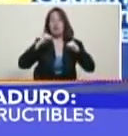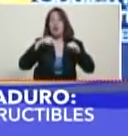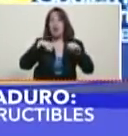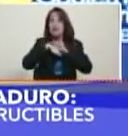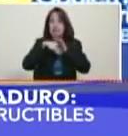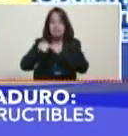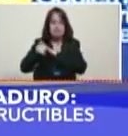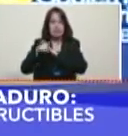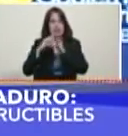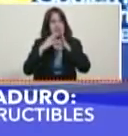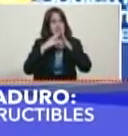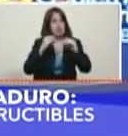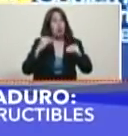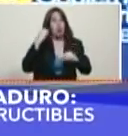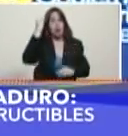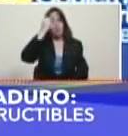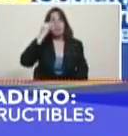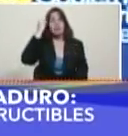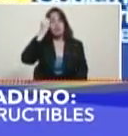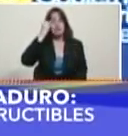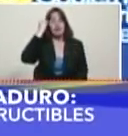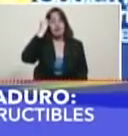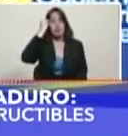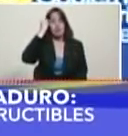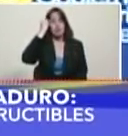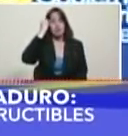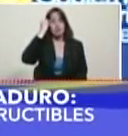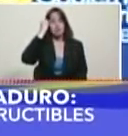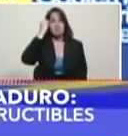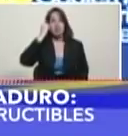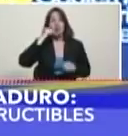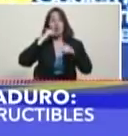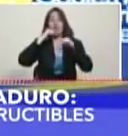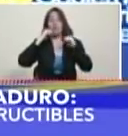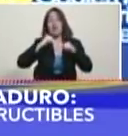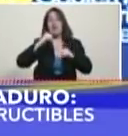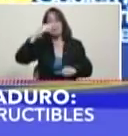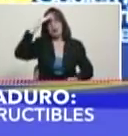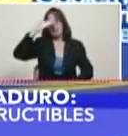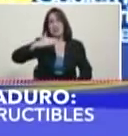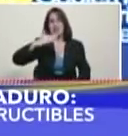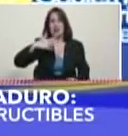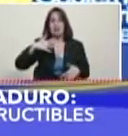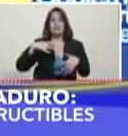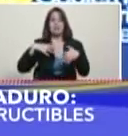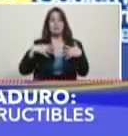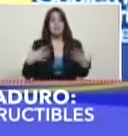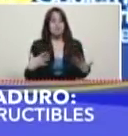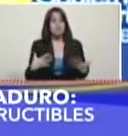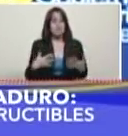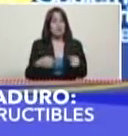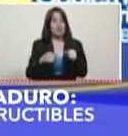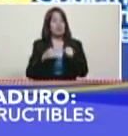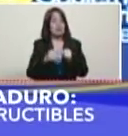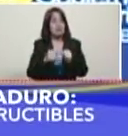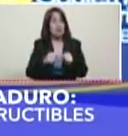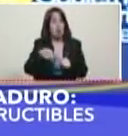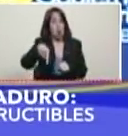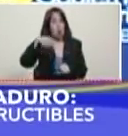y externo que lo que pensábamos que éramos. Más fuertes en lo militar. Y hoy estoy